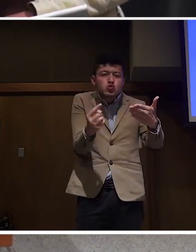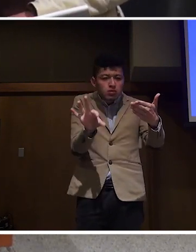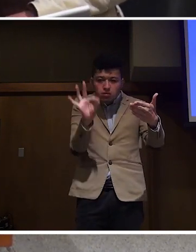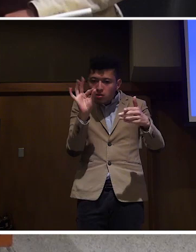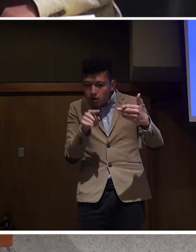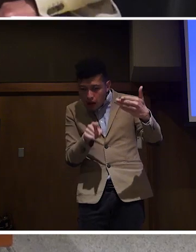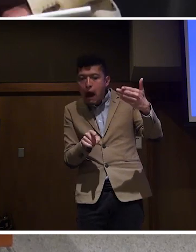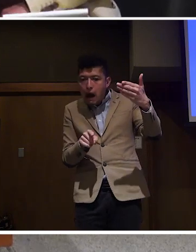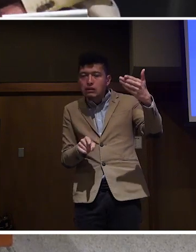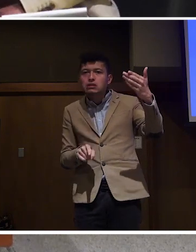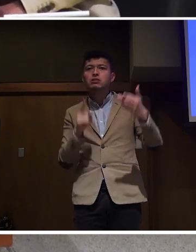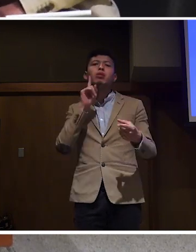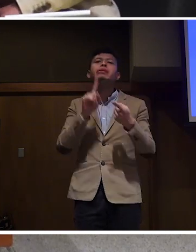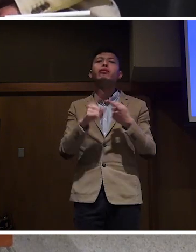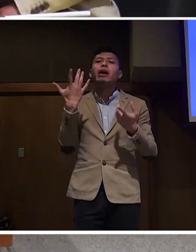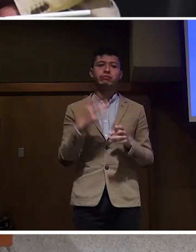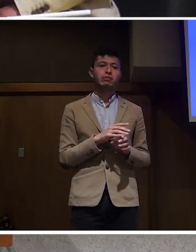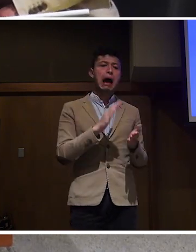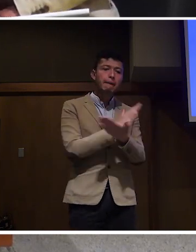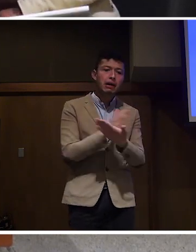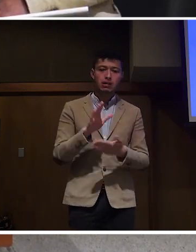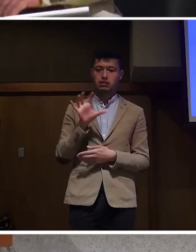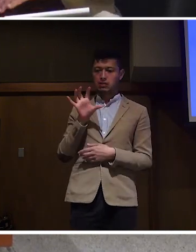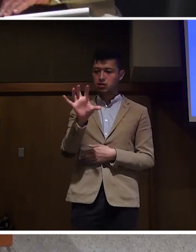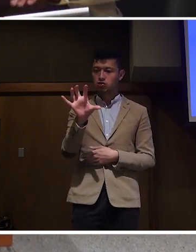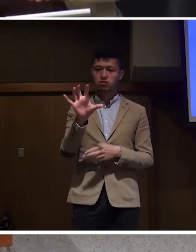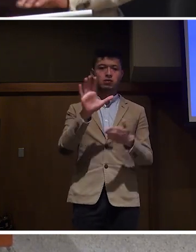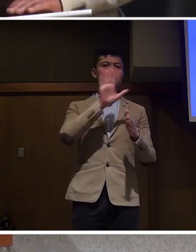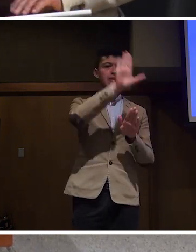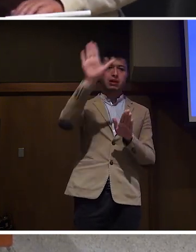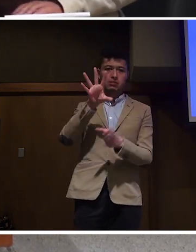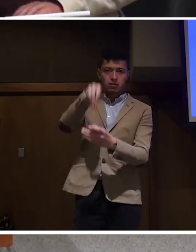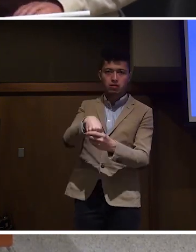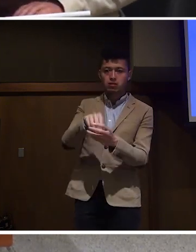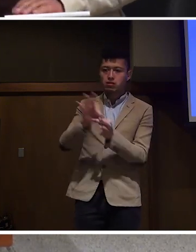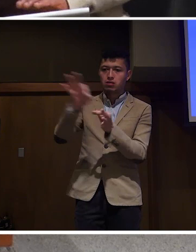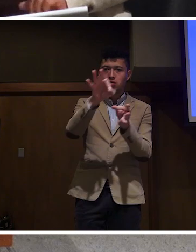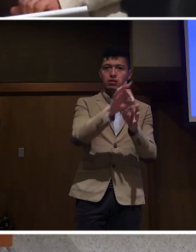territoriales. Y también aspectos como el